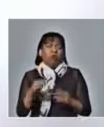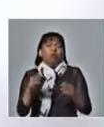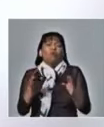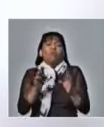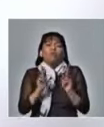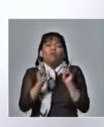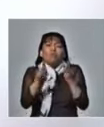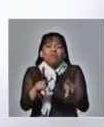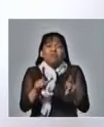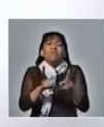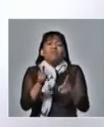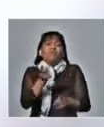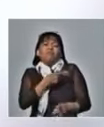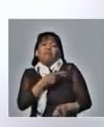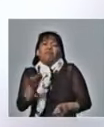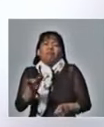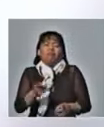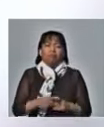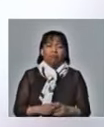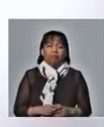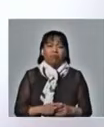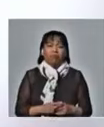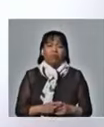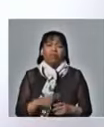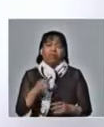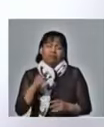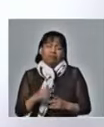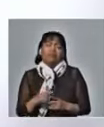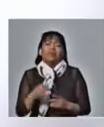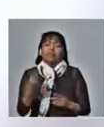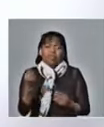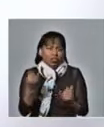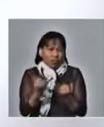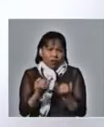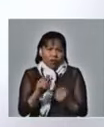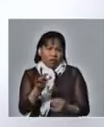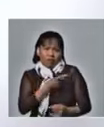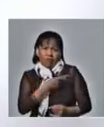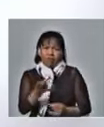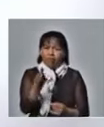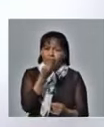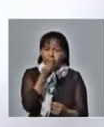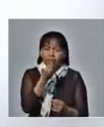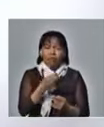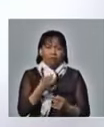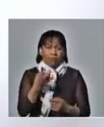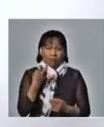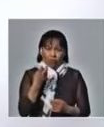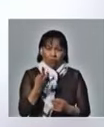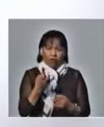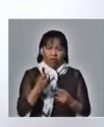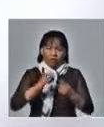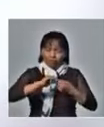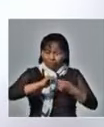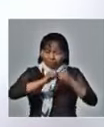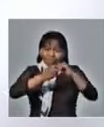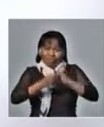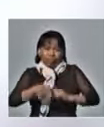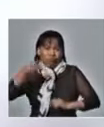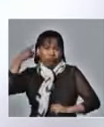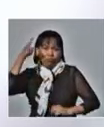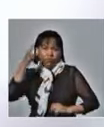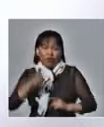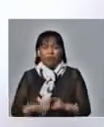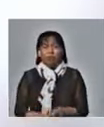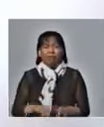la pobreza extrema y la pobreza alimentaria. Por eso tenemos que transformar Puebla para